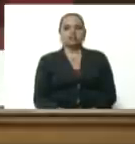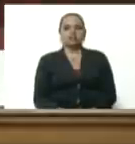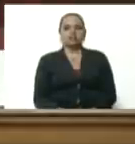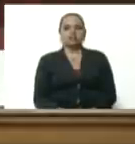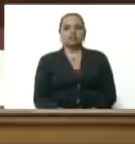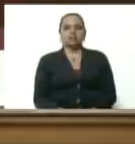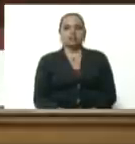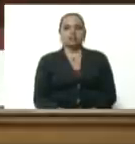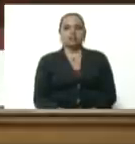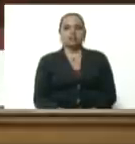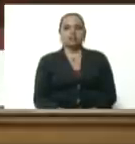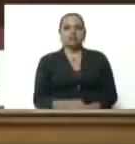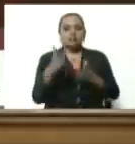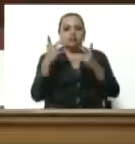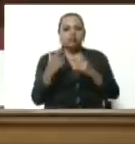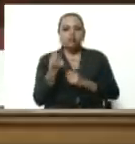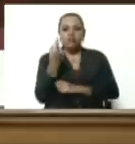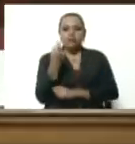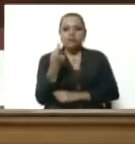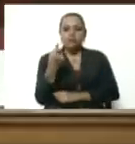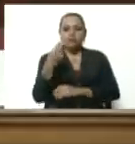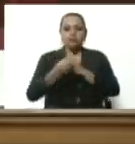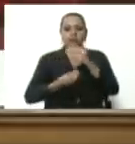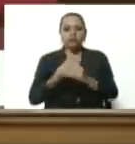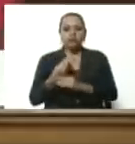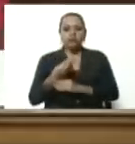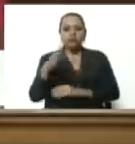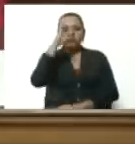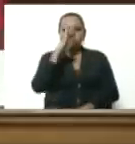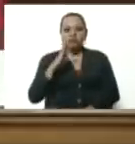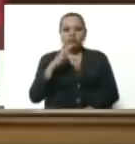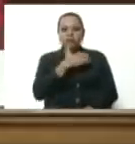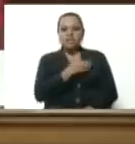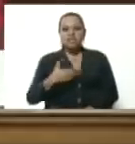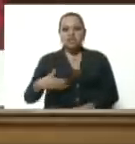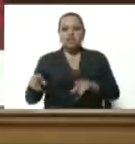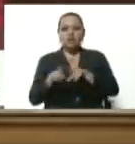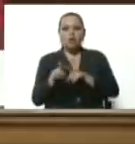¿Cuánta falta hace en Brasil un presidente como Lula da Silva?